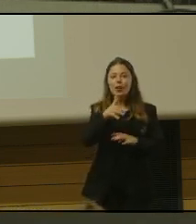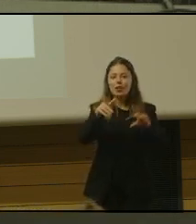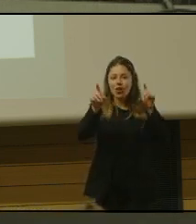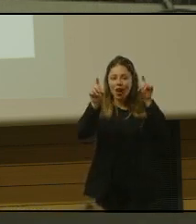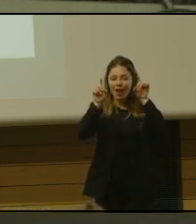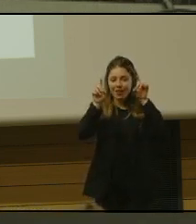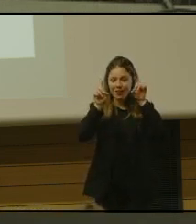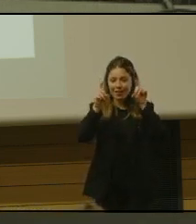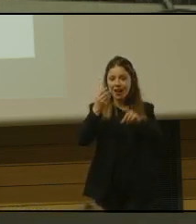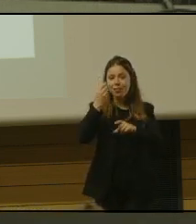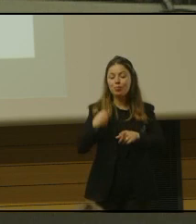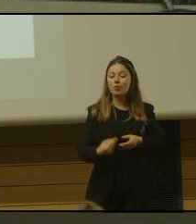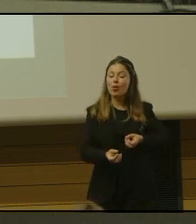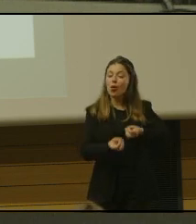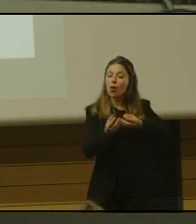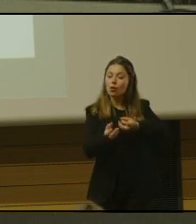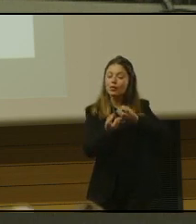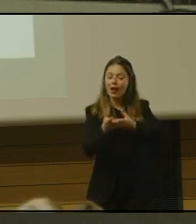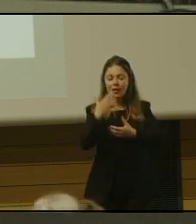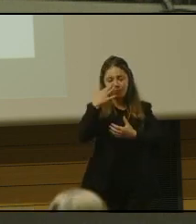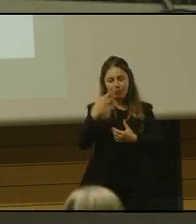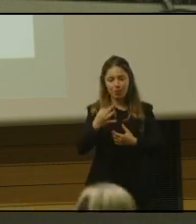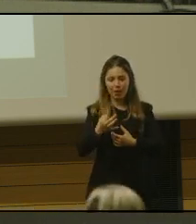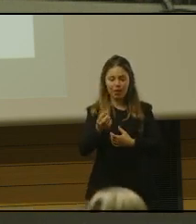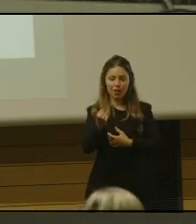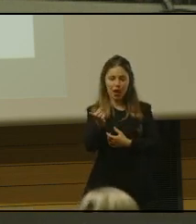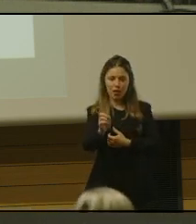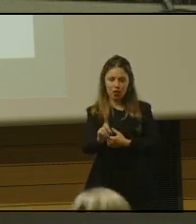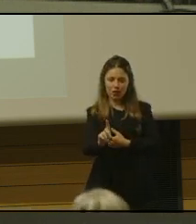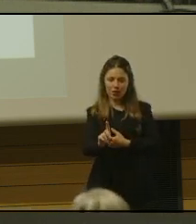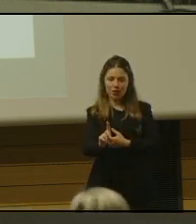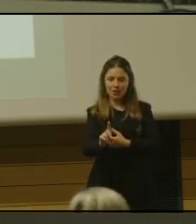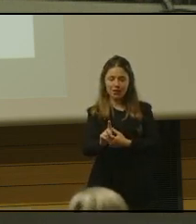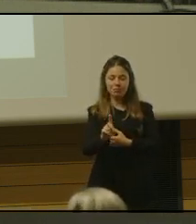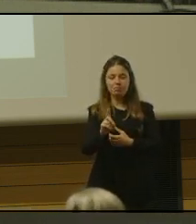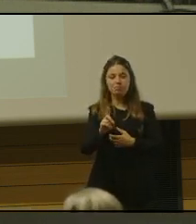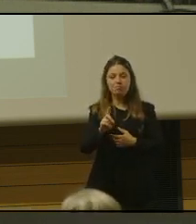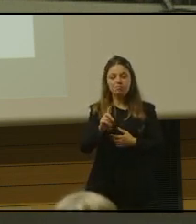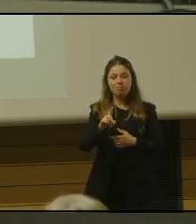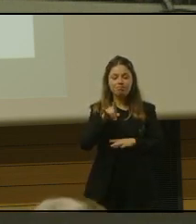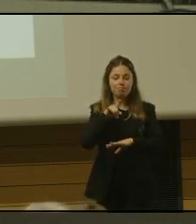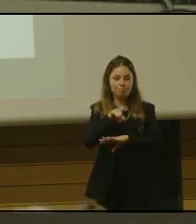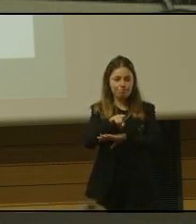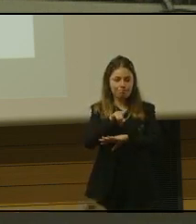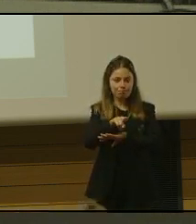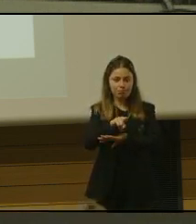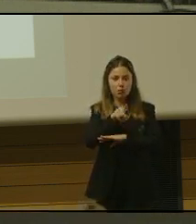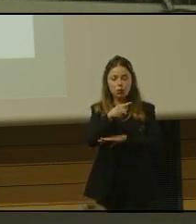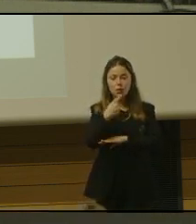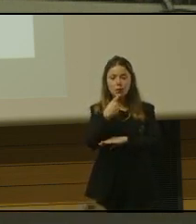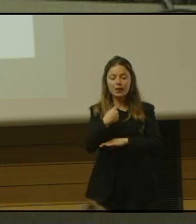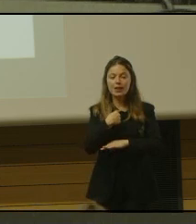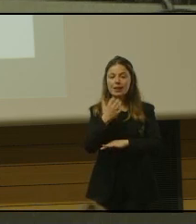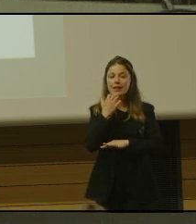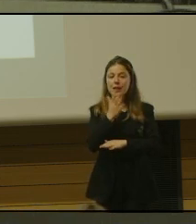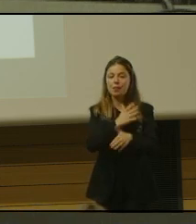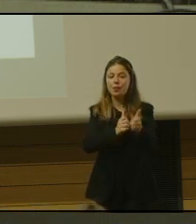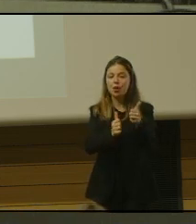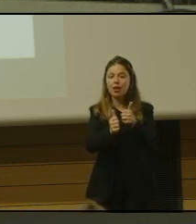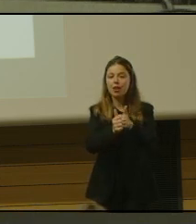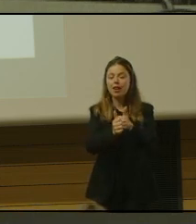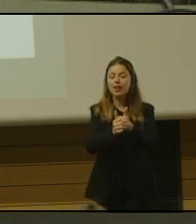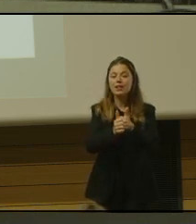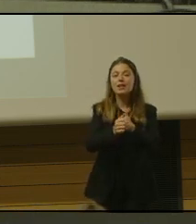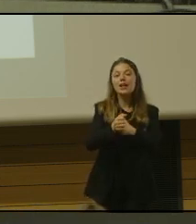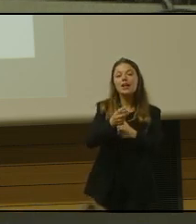enseñarles que lo que les están contando que no es cierto. O sea, que en rigor los engañan. Y tú me dices que si priorizaréis tabaco sobre